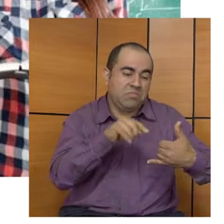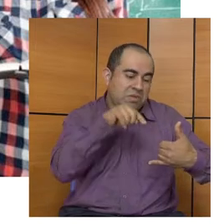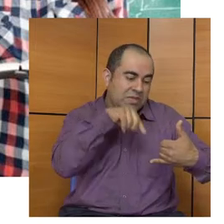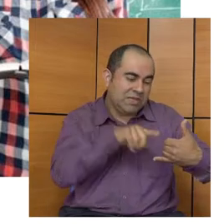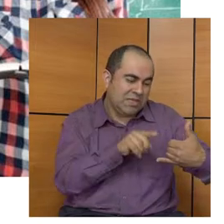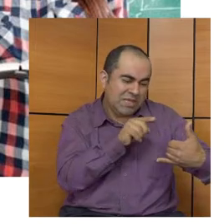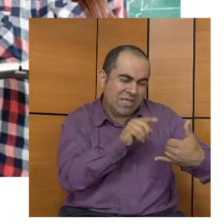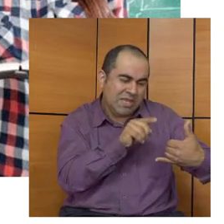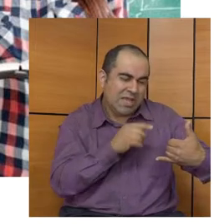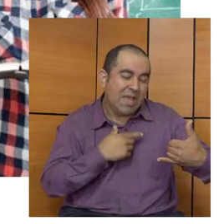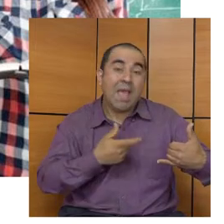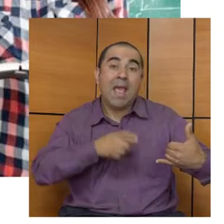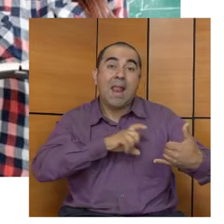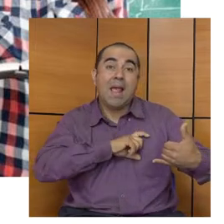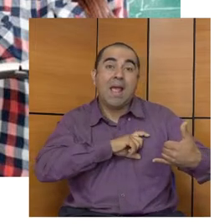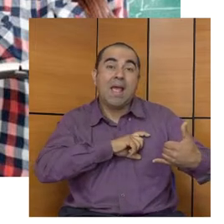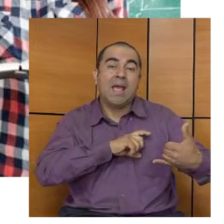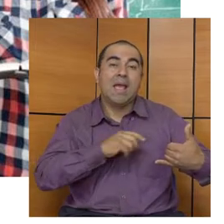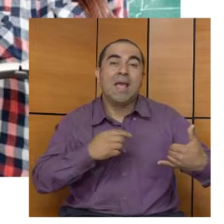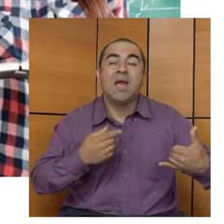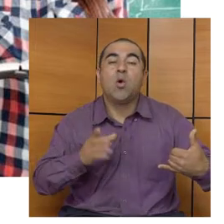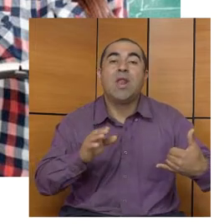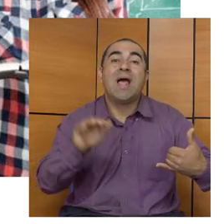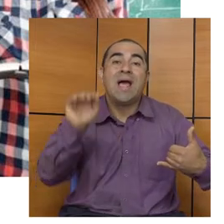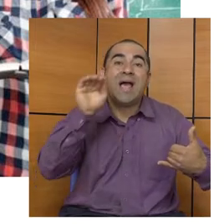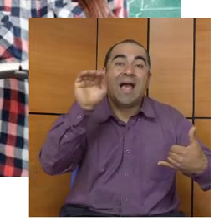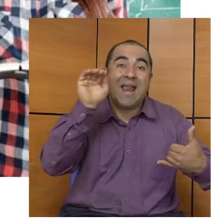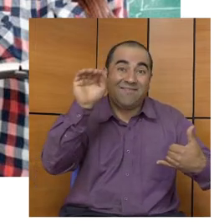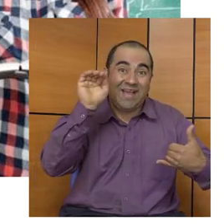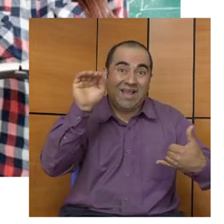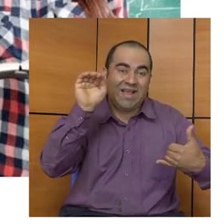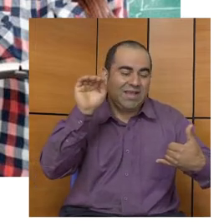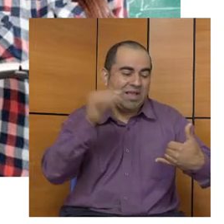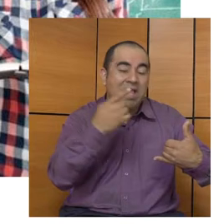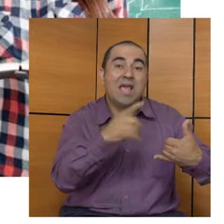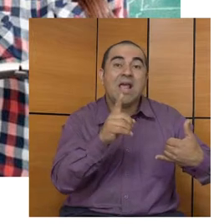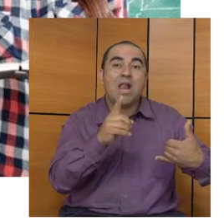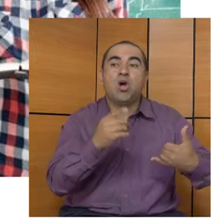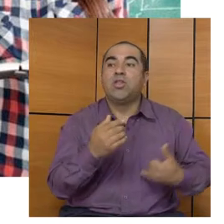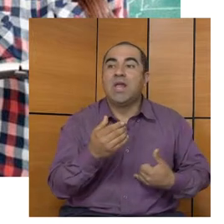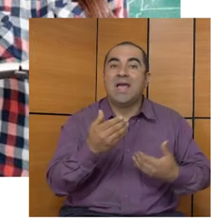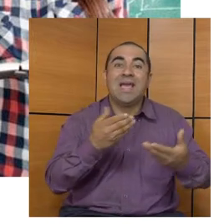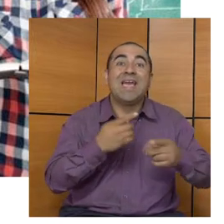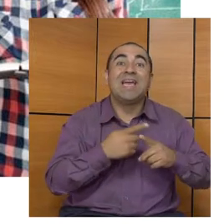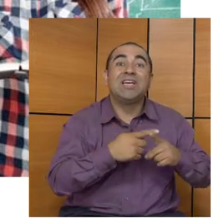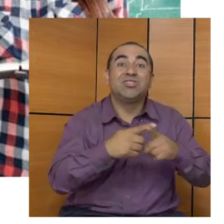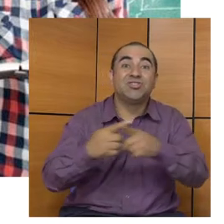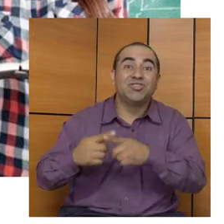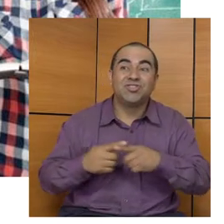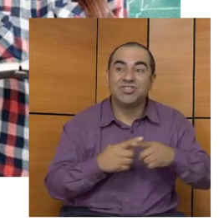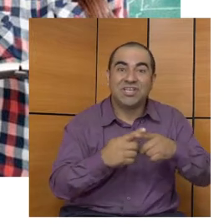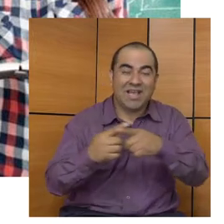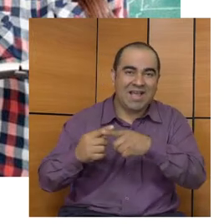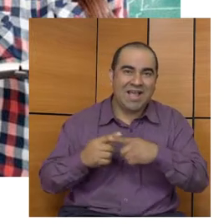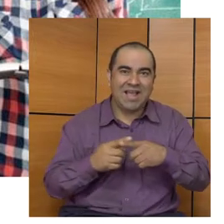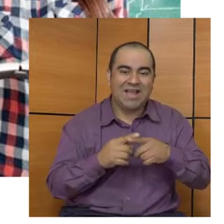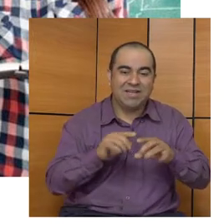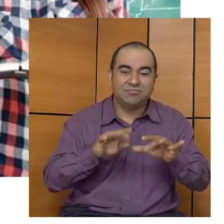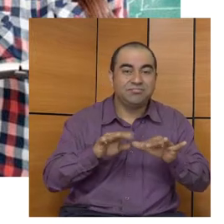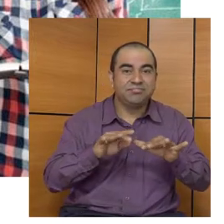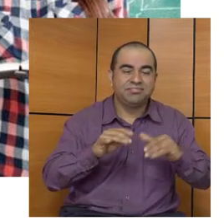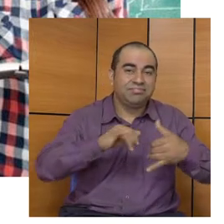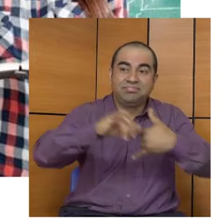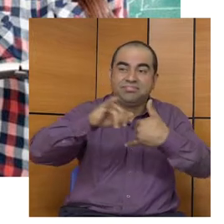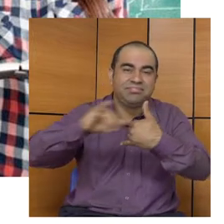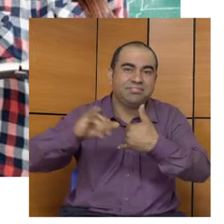de las personas mayores, era la banca electrónica y las redes sociales. Las redes sociales, que entender que es lo que en el contexto de